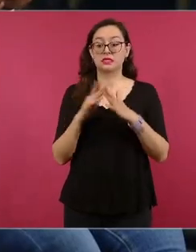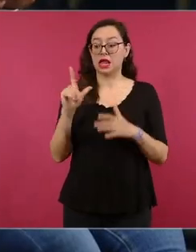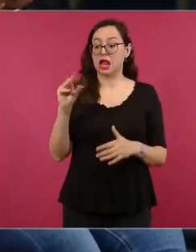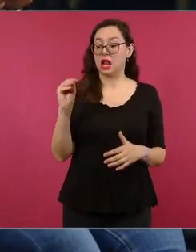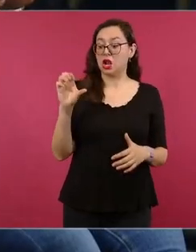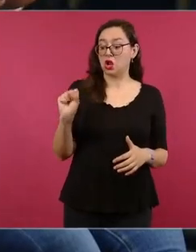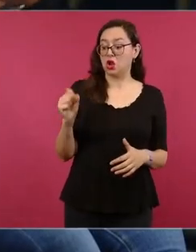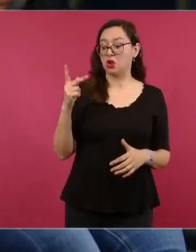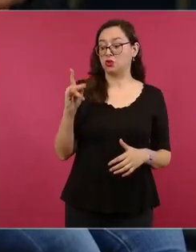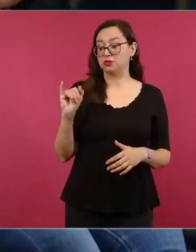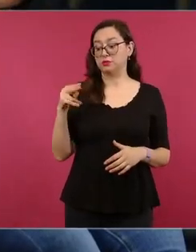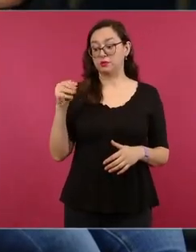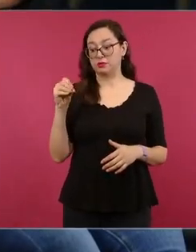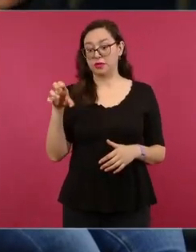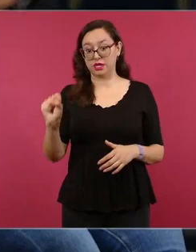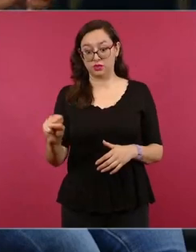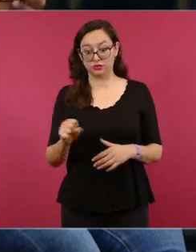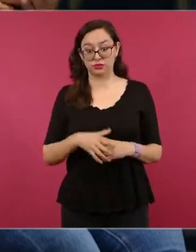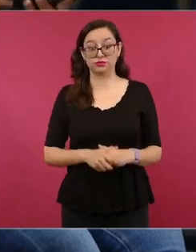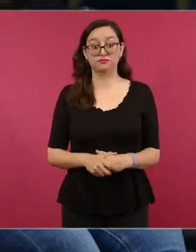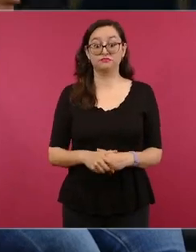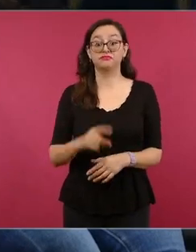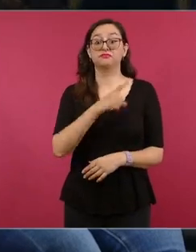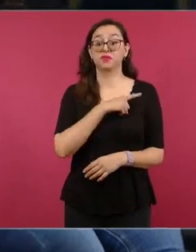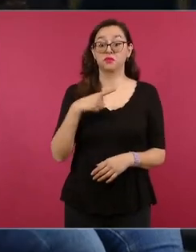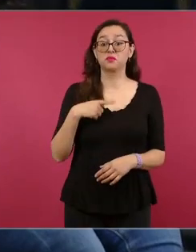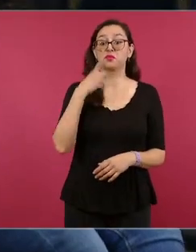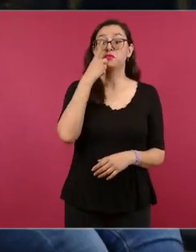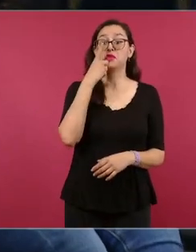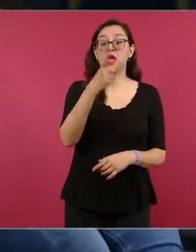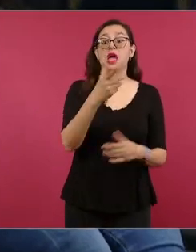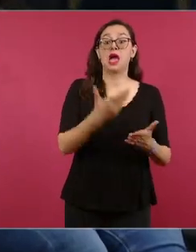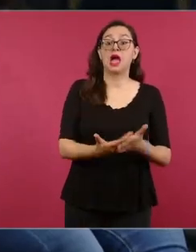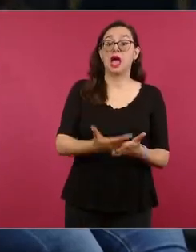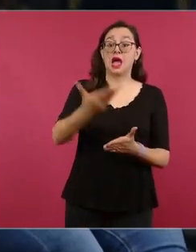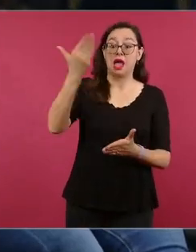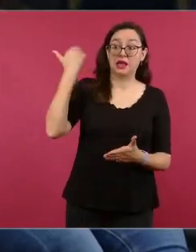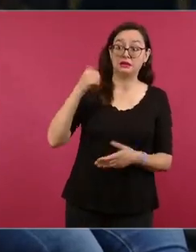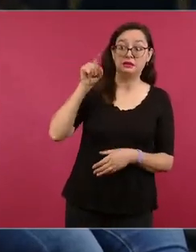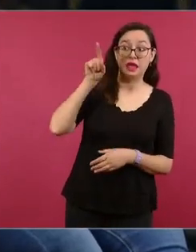se practicaba la santería en la residencia oficial de Los Pinos por parte de